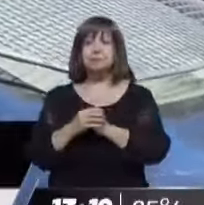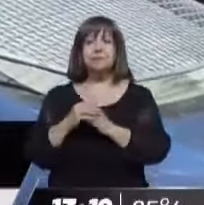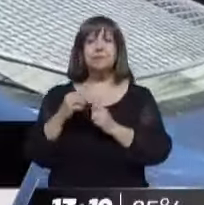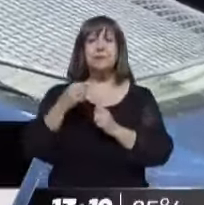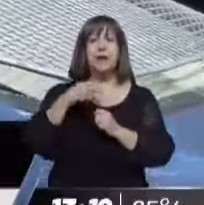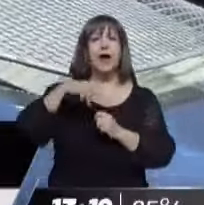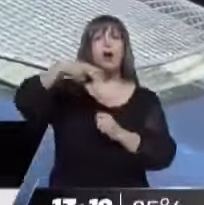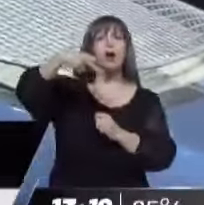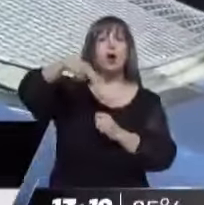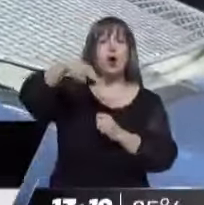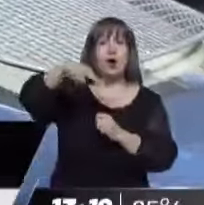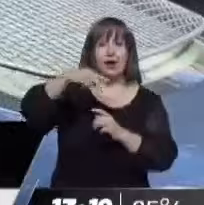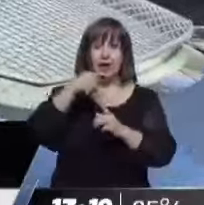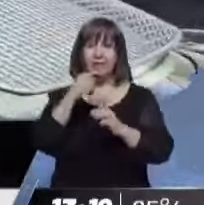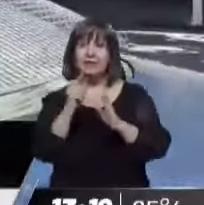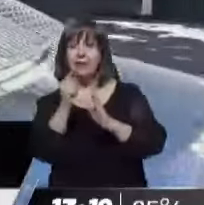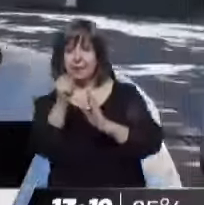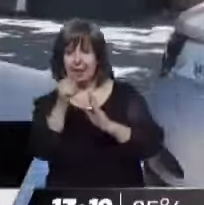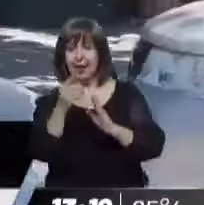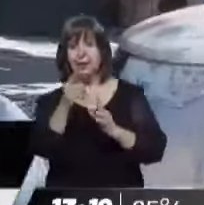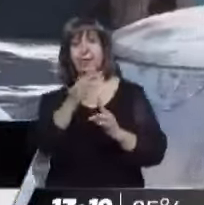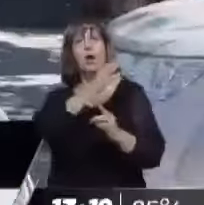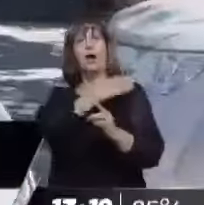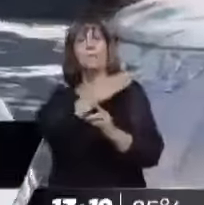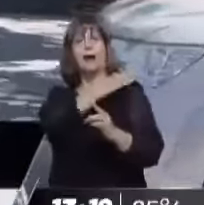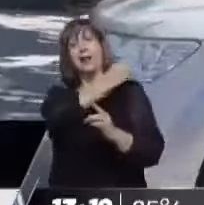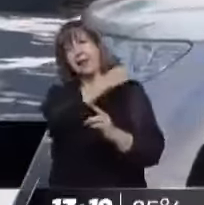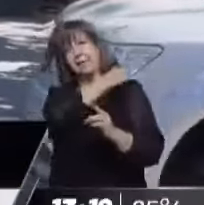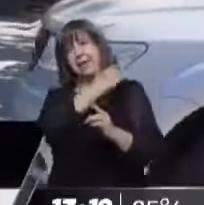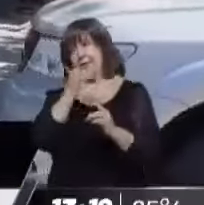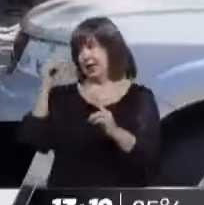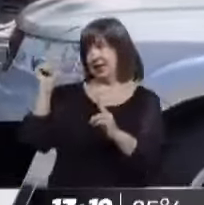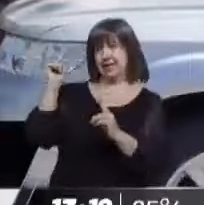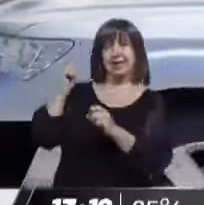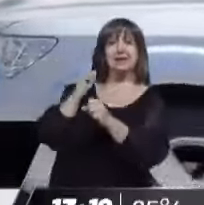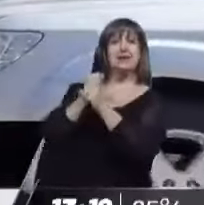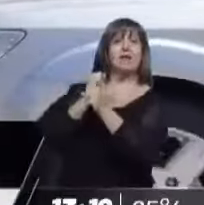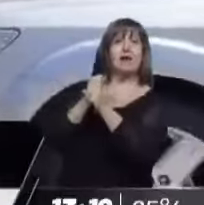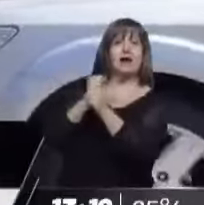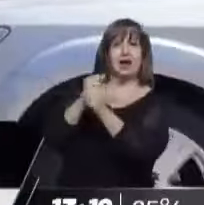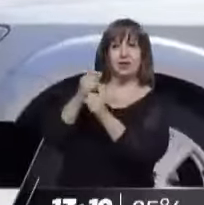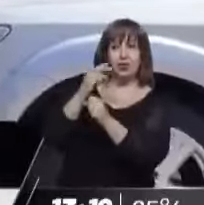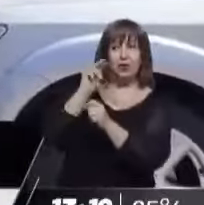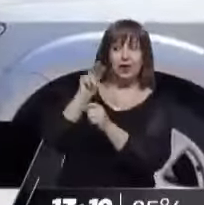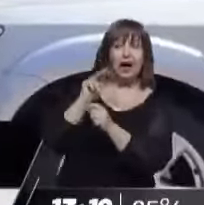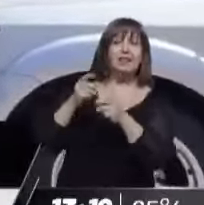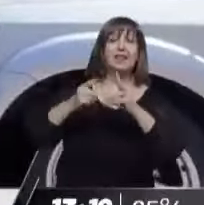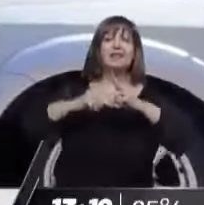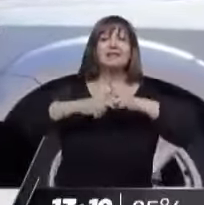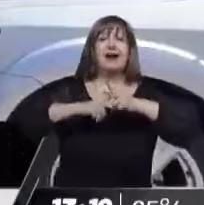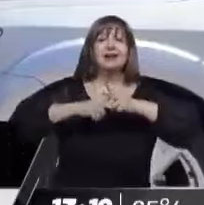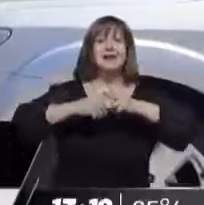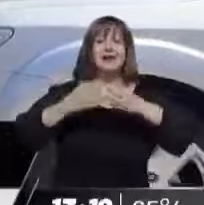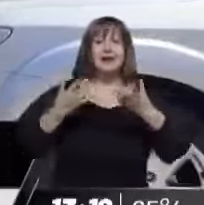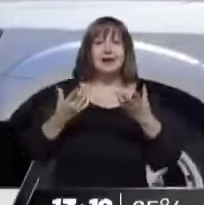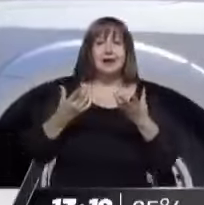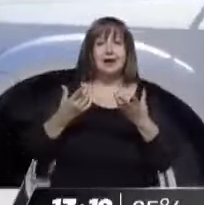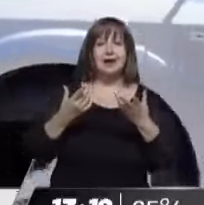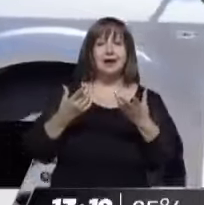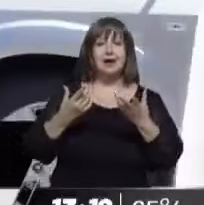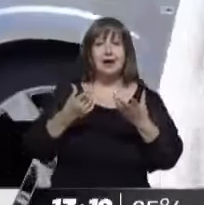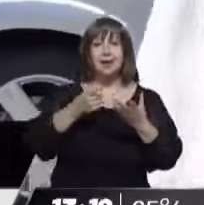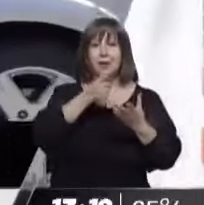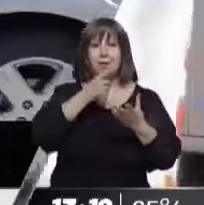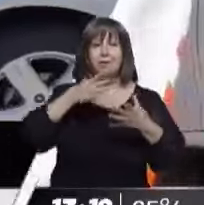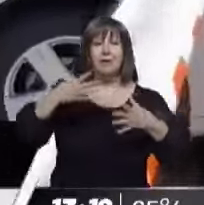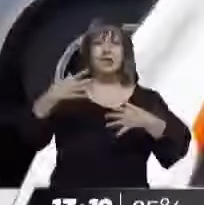justo Marce, del otro lado, creo que a tus espaldas ahora, había gente trabajando como en un taller, parecía un taller o un algo así. Un colectivo de